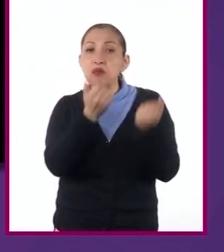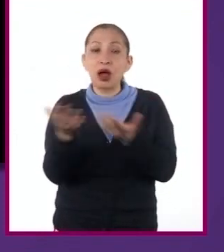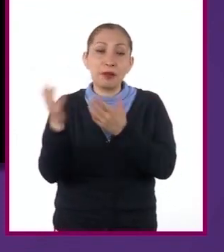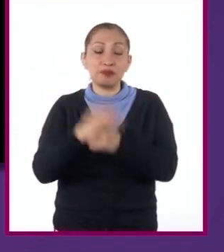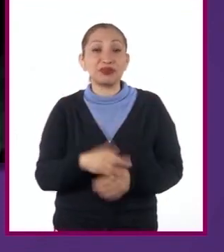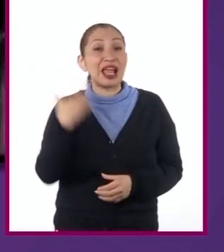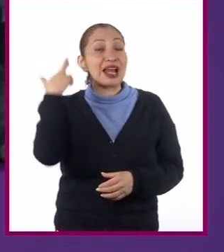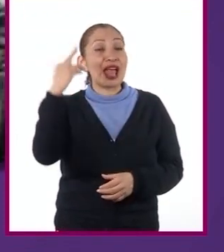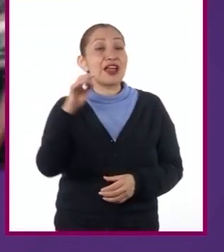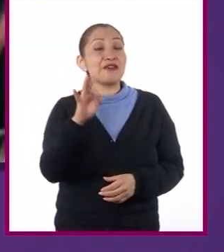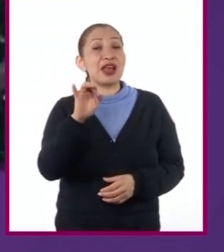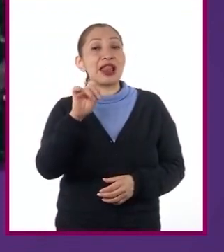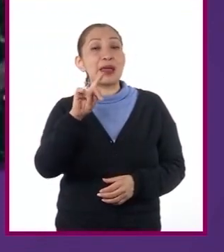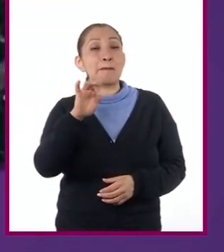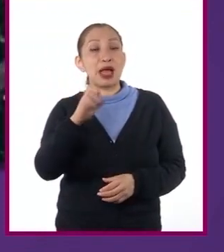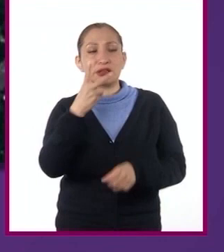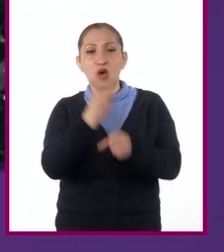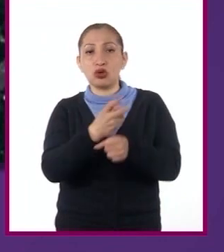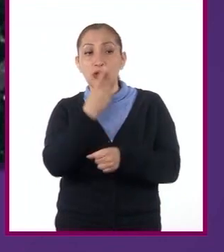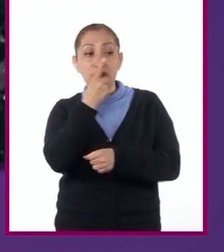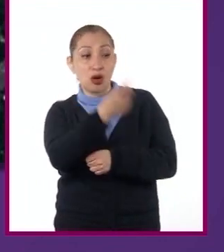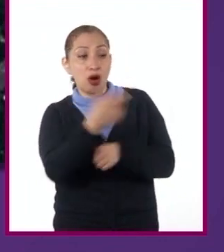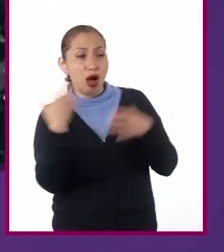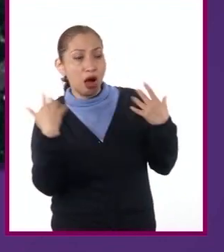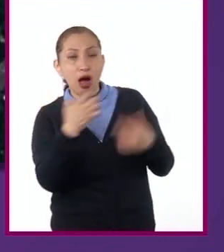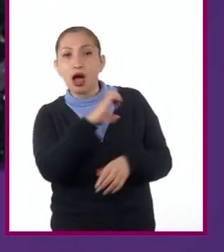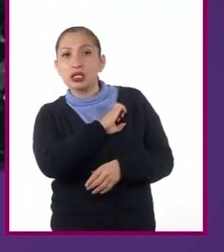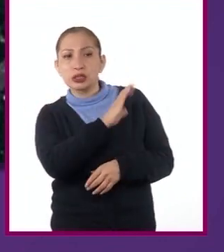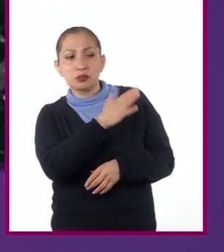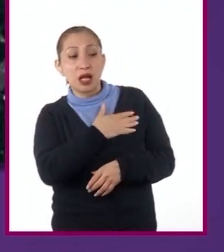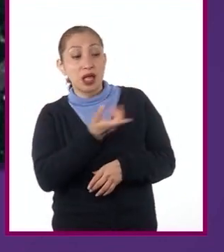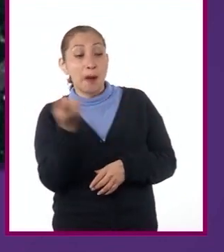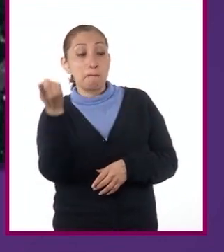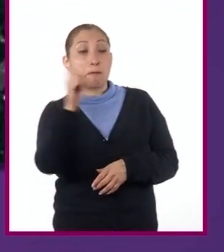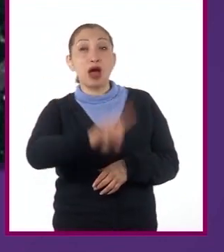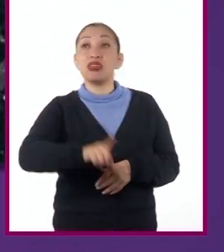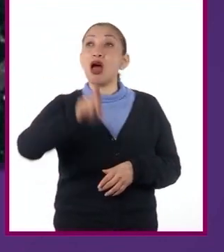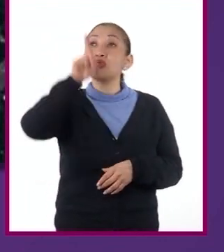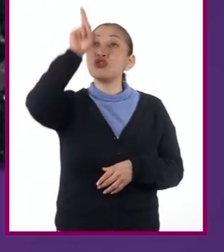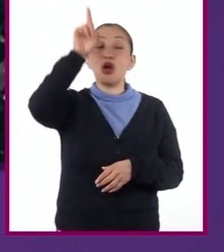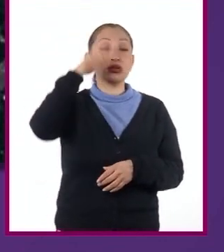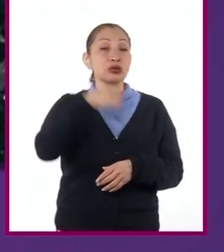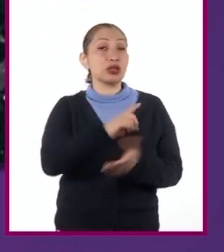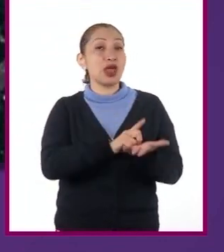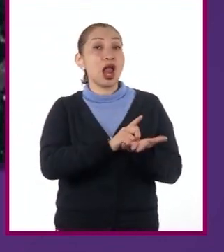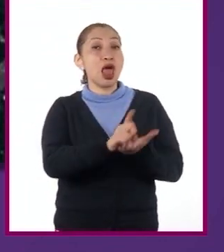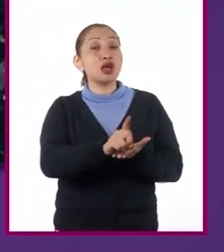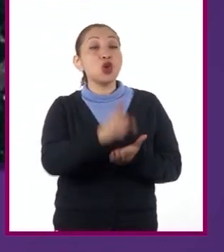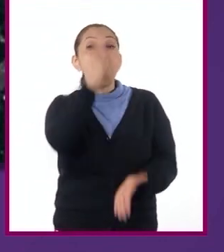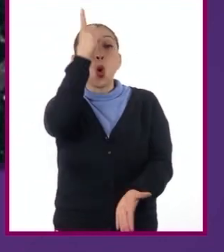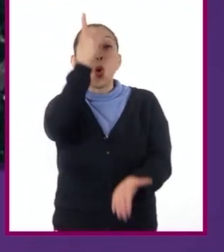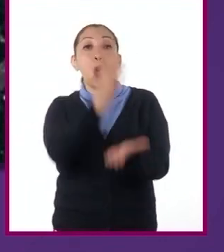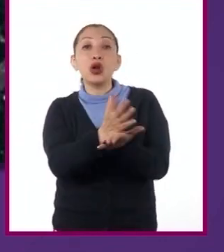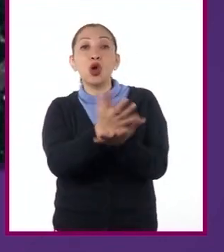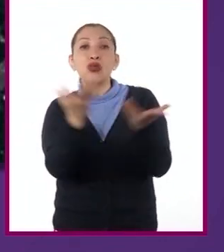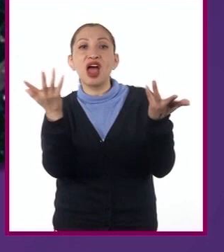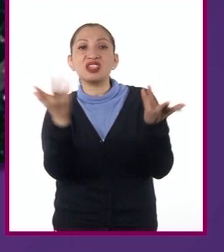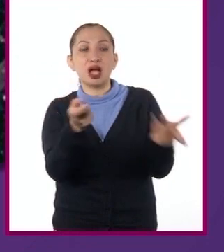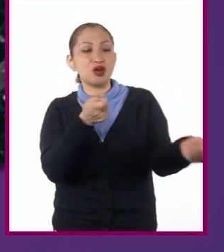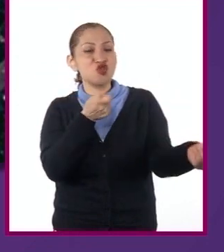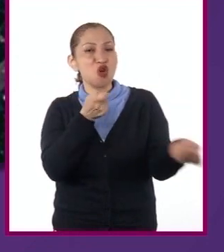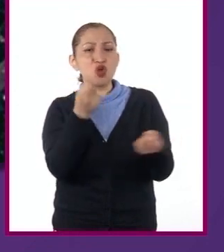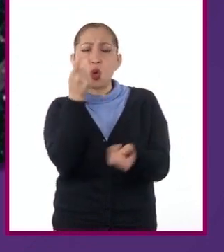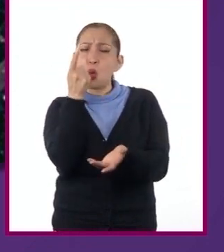El rey Felipe II afirmó que España, por mandato divino, tenía el derecho exclusivo de ejercer el